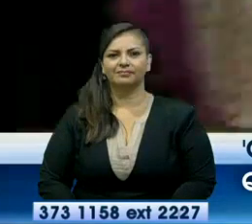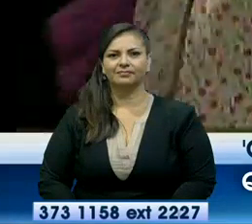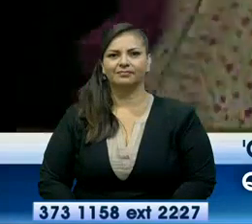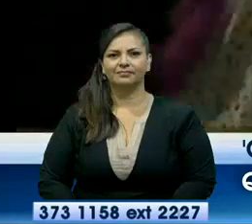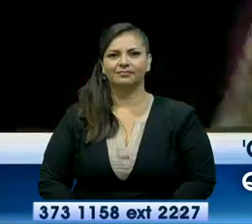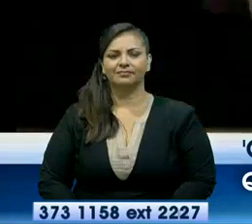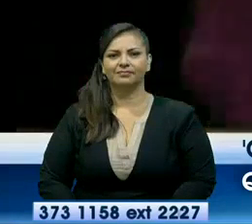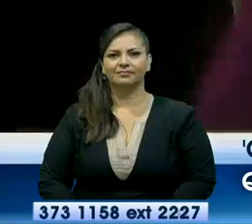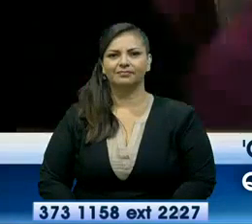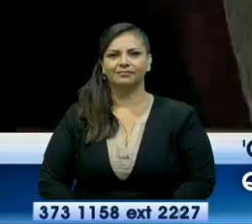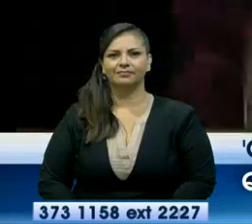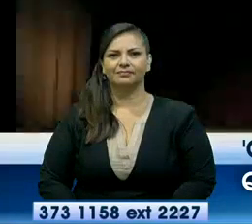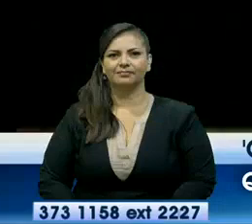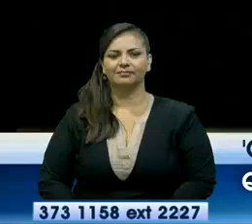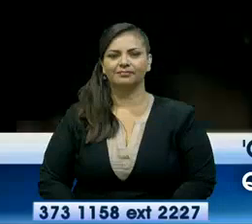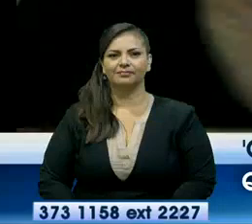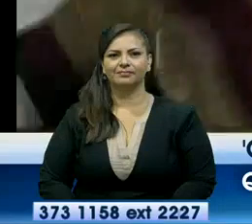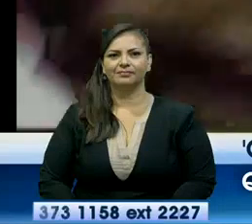los vuelos bravas